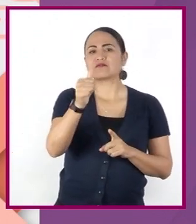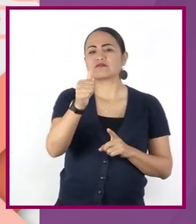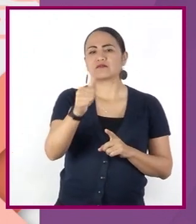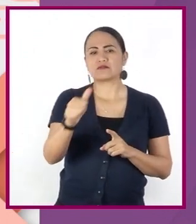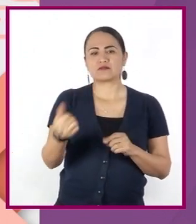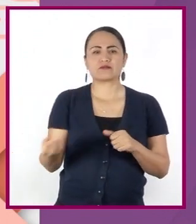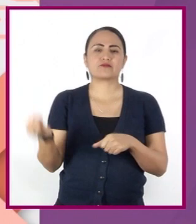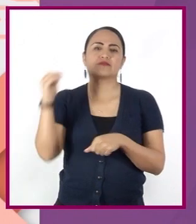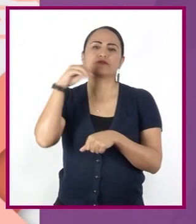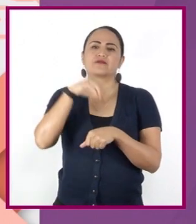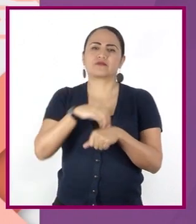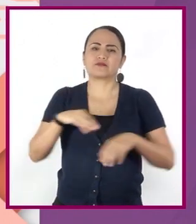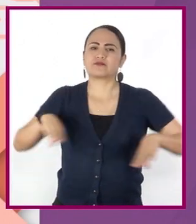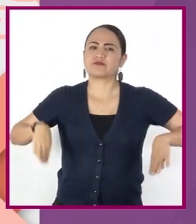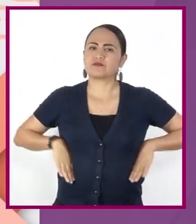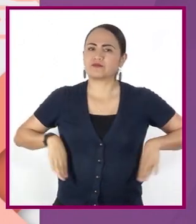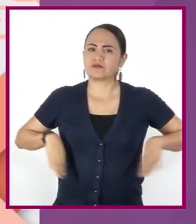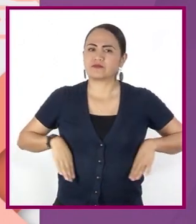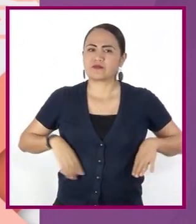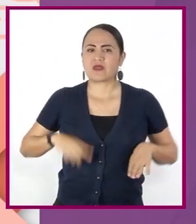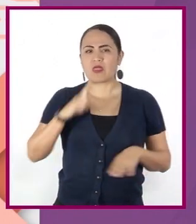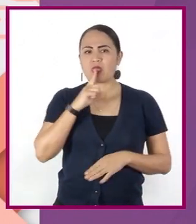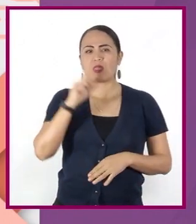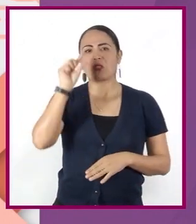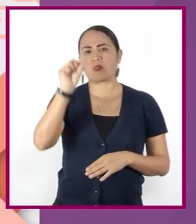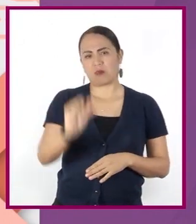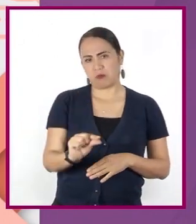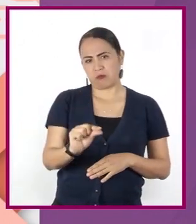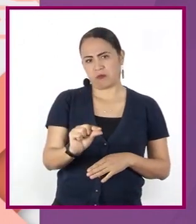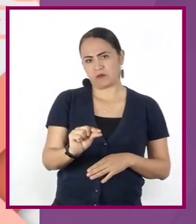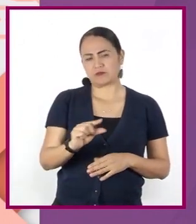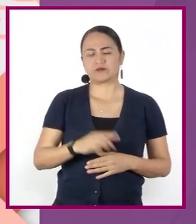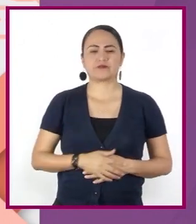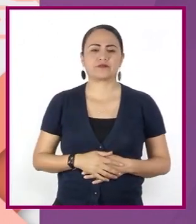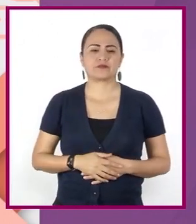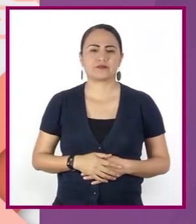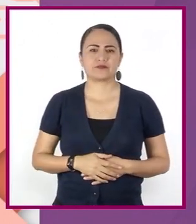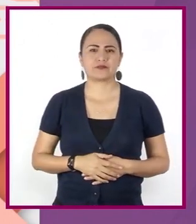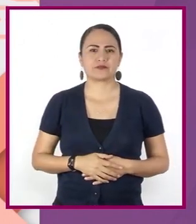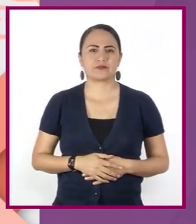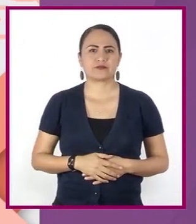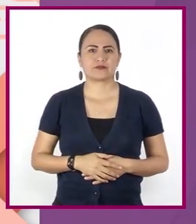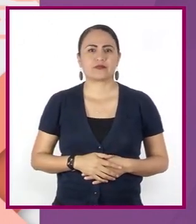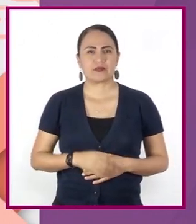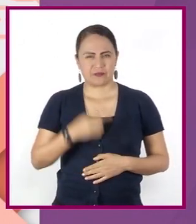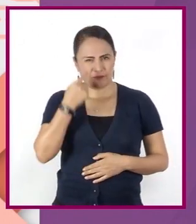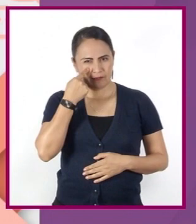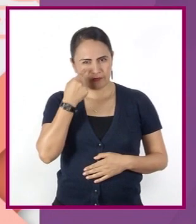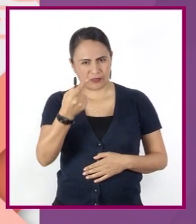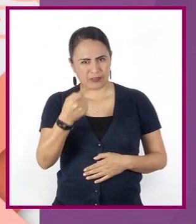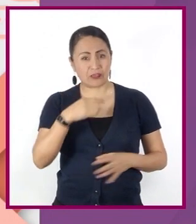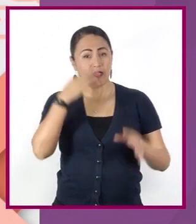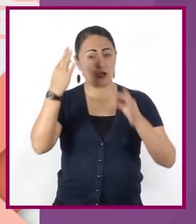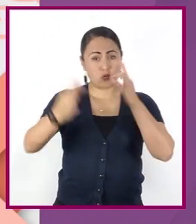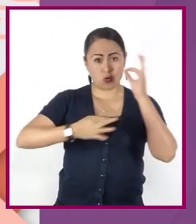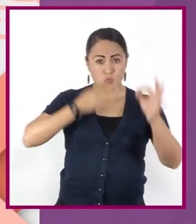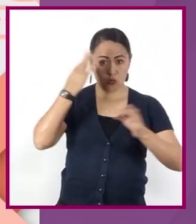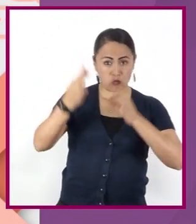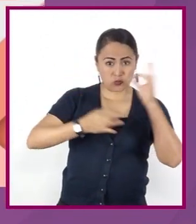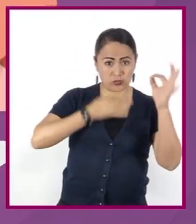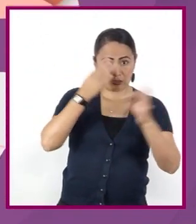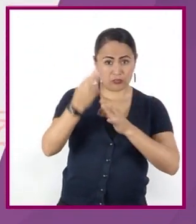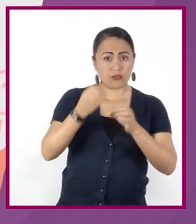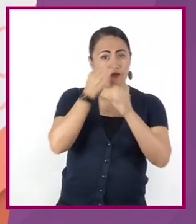el adjetivo calificativo insignificantes. Observa cómo no es lo mismo decir la noticia con